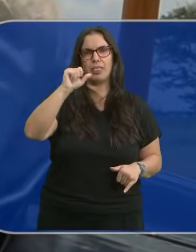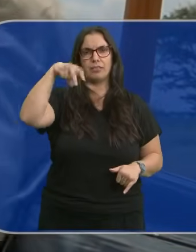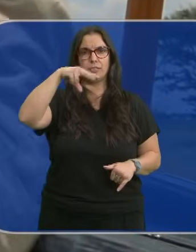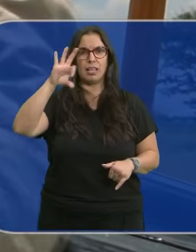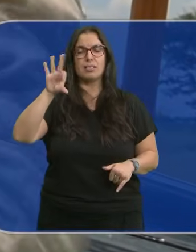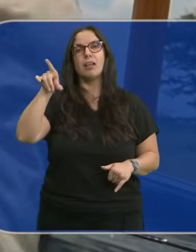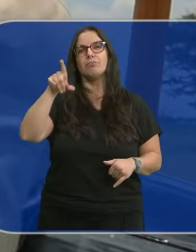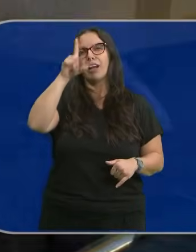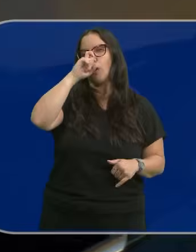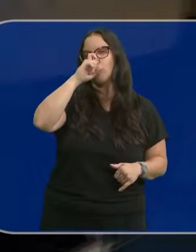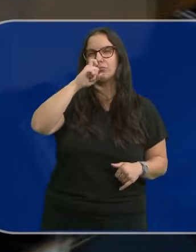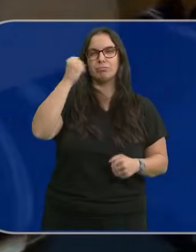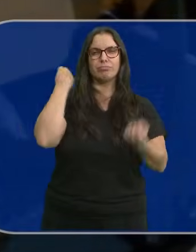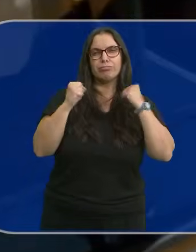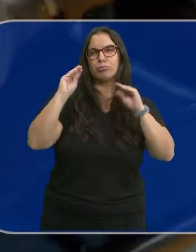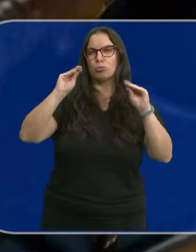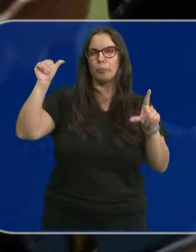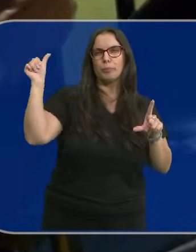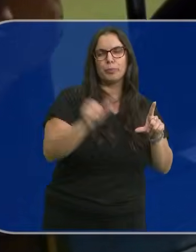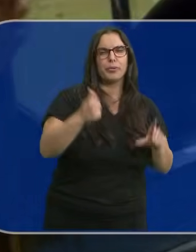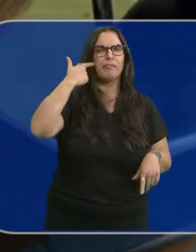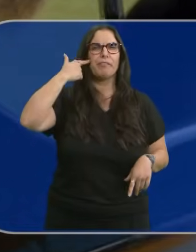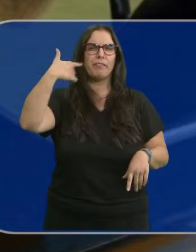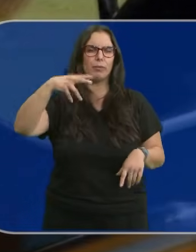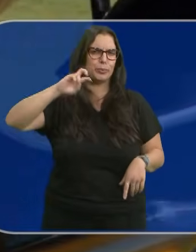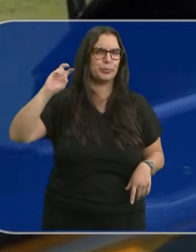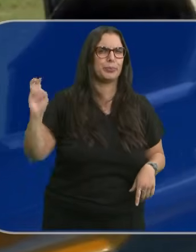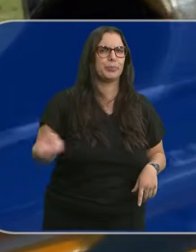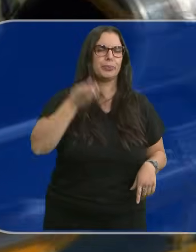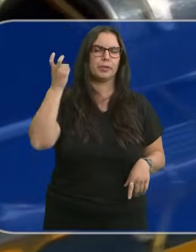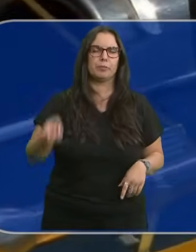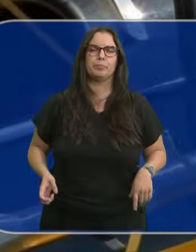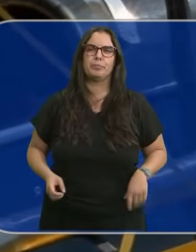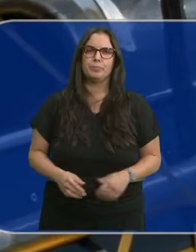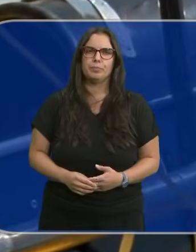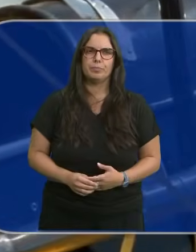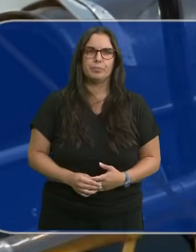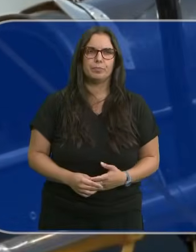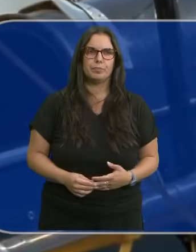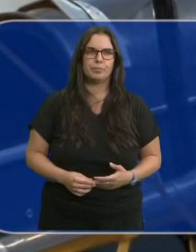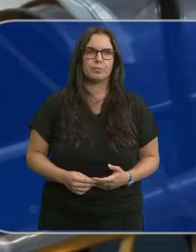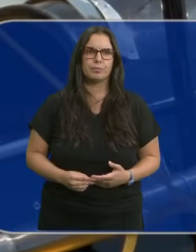para el recuerdo papeles memorables en El Golpe, 2 hombres y un destino o Memorias de África.